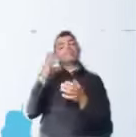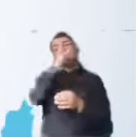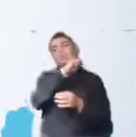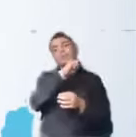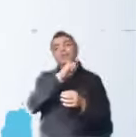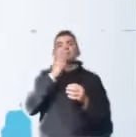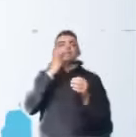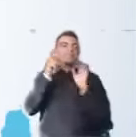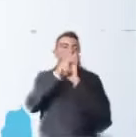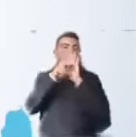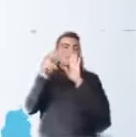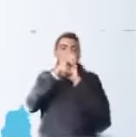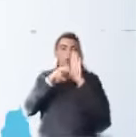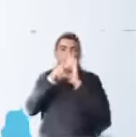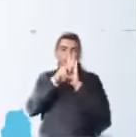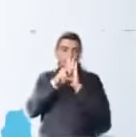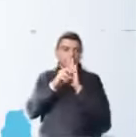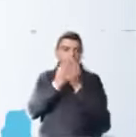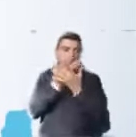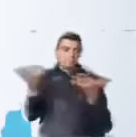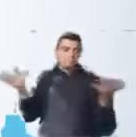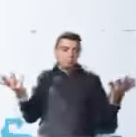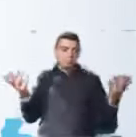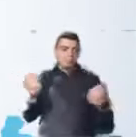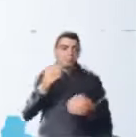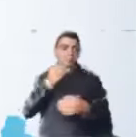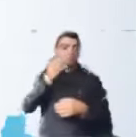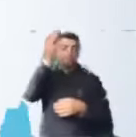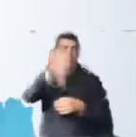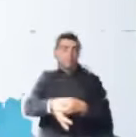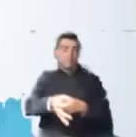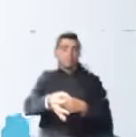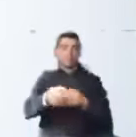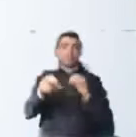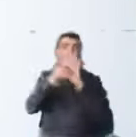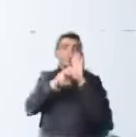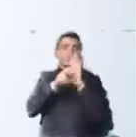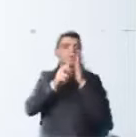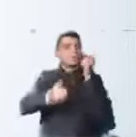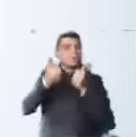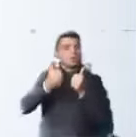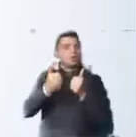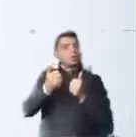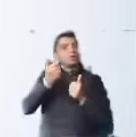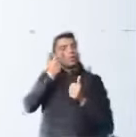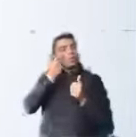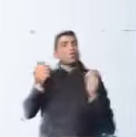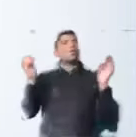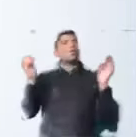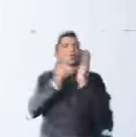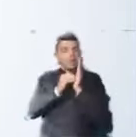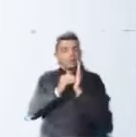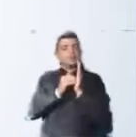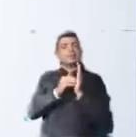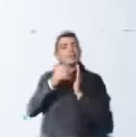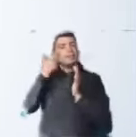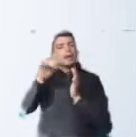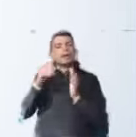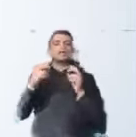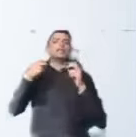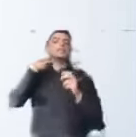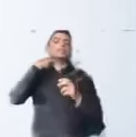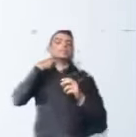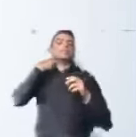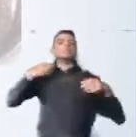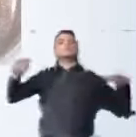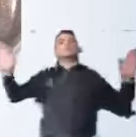la verdad, la teoría más fuerte es que definitivamente nuevamente fue transmitida por los murciélagos. Y